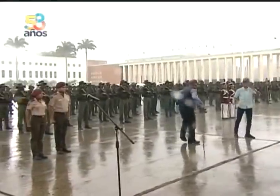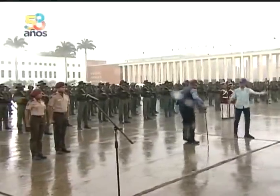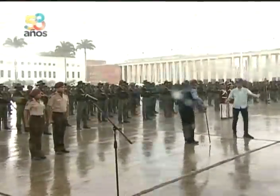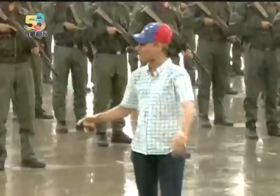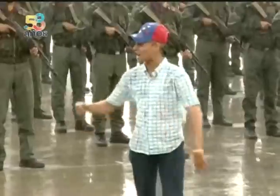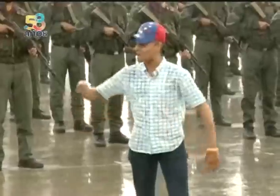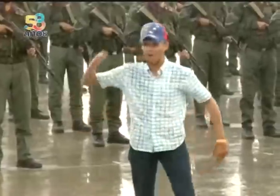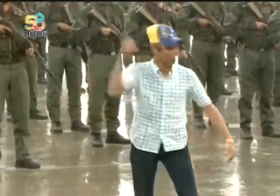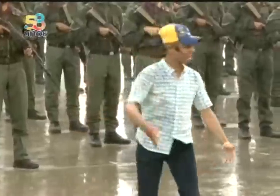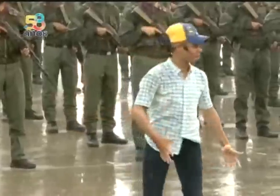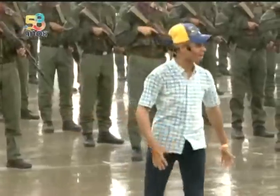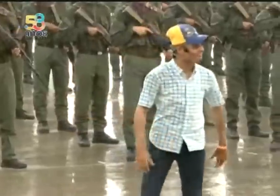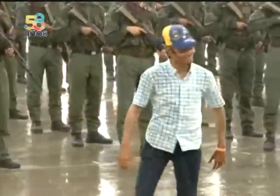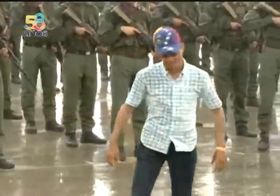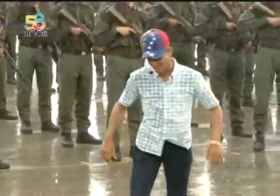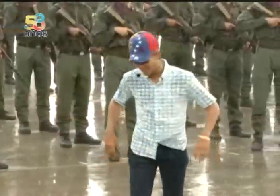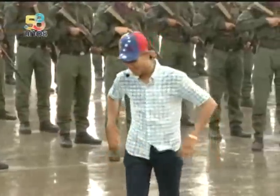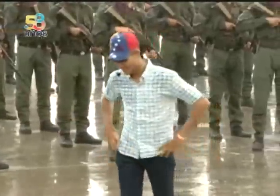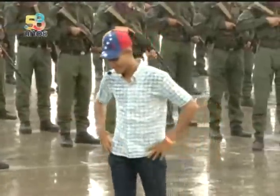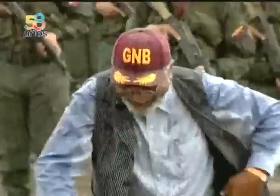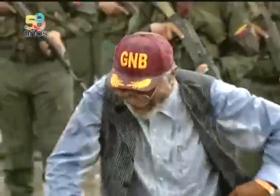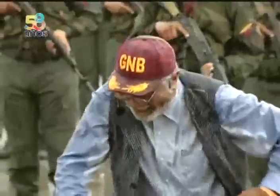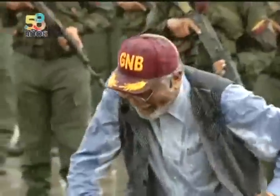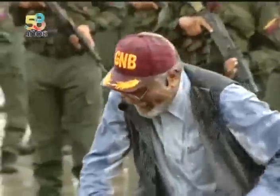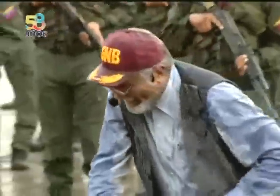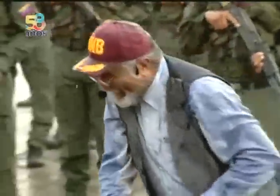arena y echar más la patria para adelante.